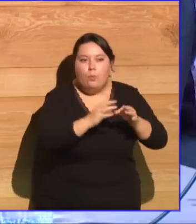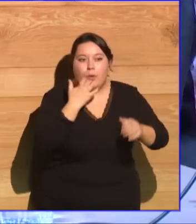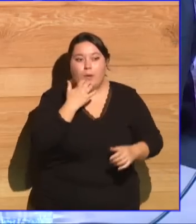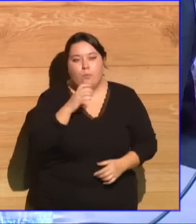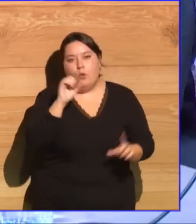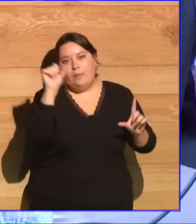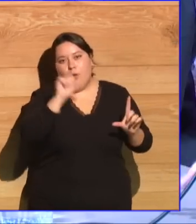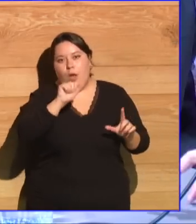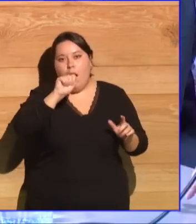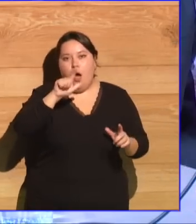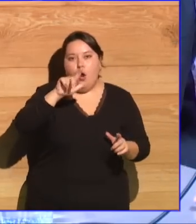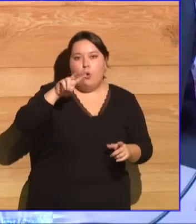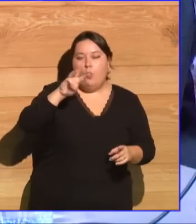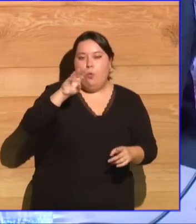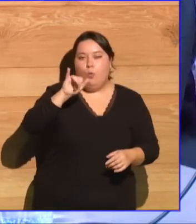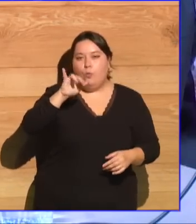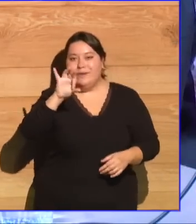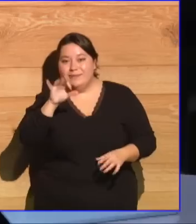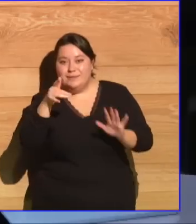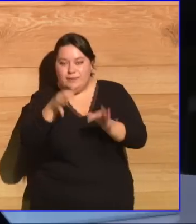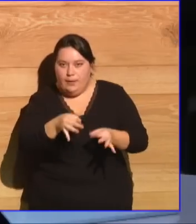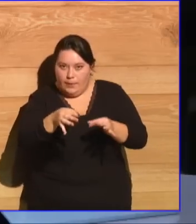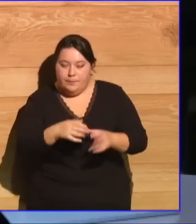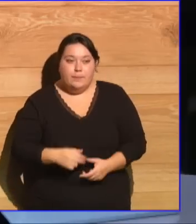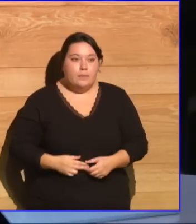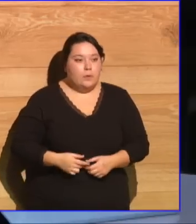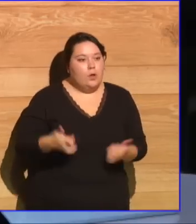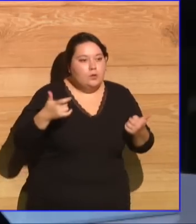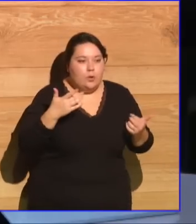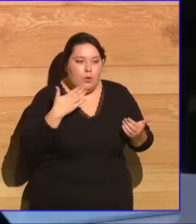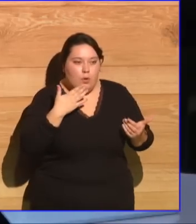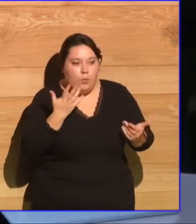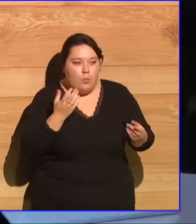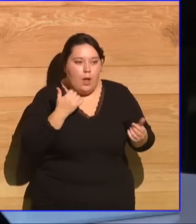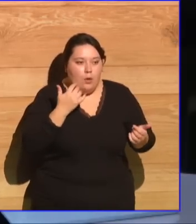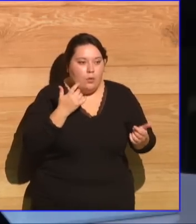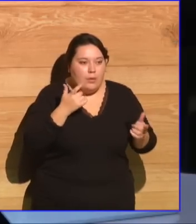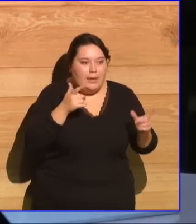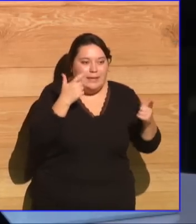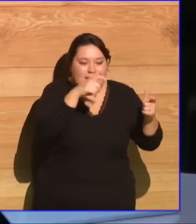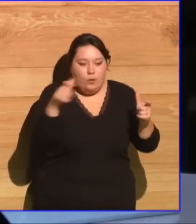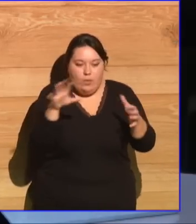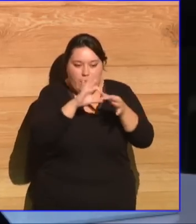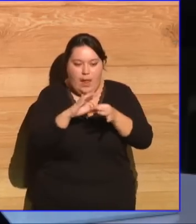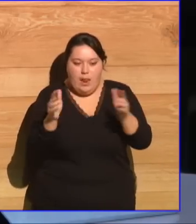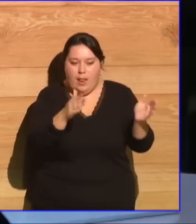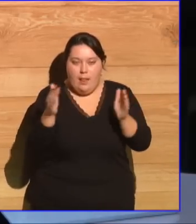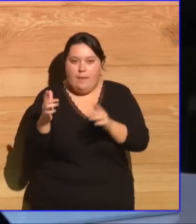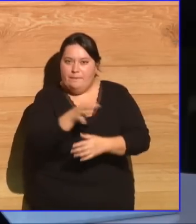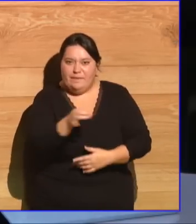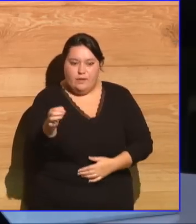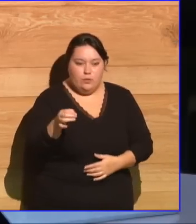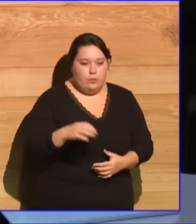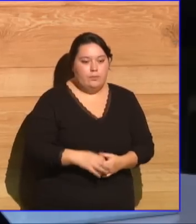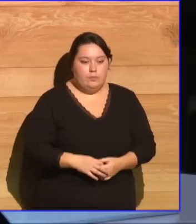Always, que prácticamente es un puzzle perfecto de arte secuencial. Lo que sucede es que a veces cuando ese arte secuencial es